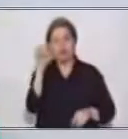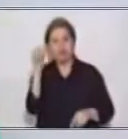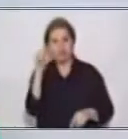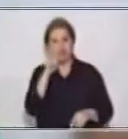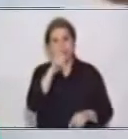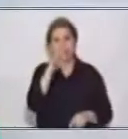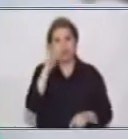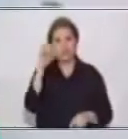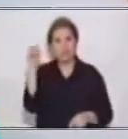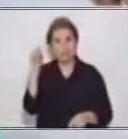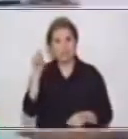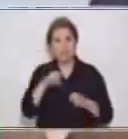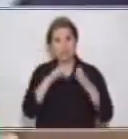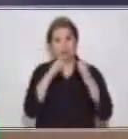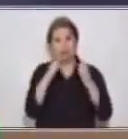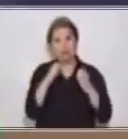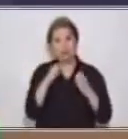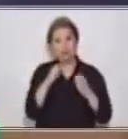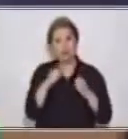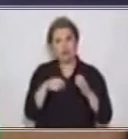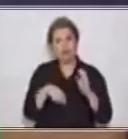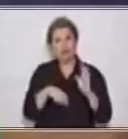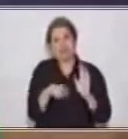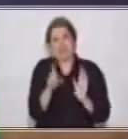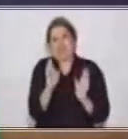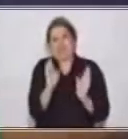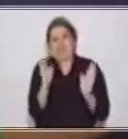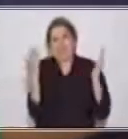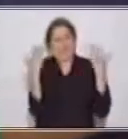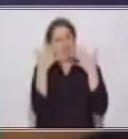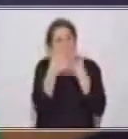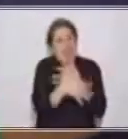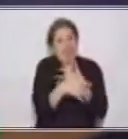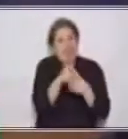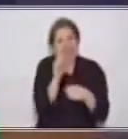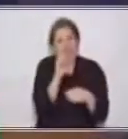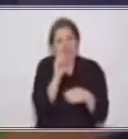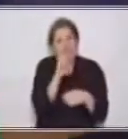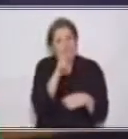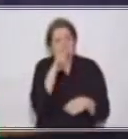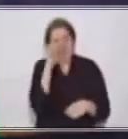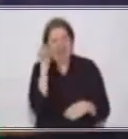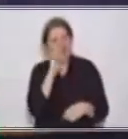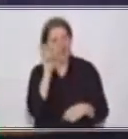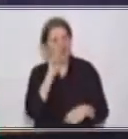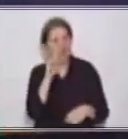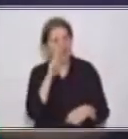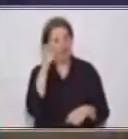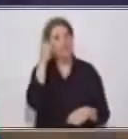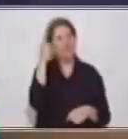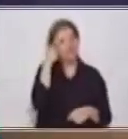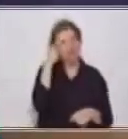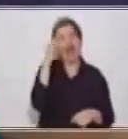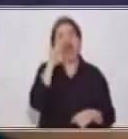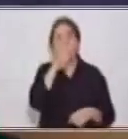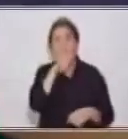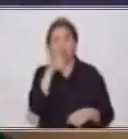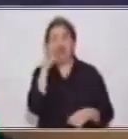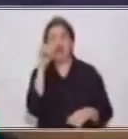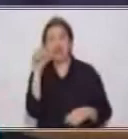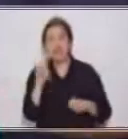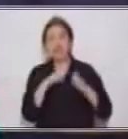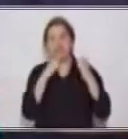32. ¡Ya vi el error! No es 20, es 40. Ahora sí. 8